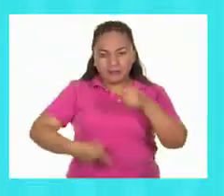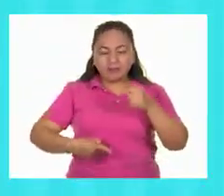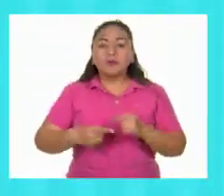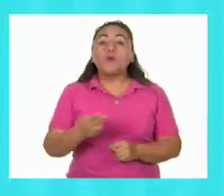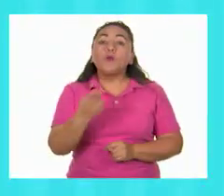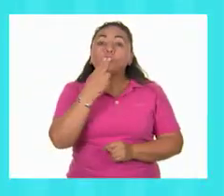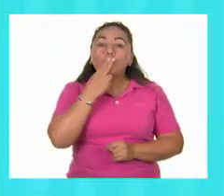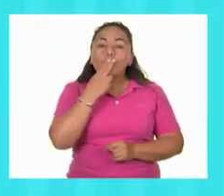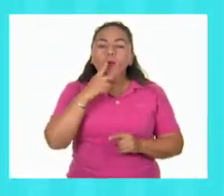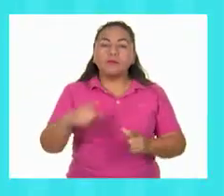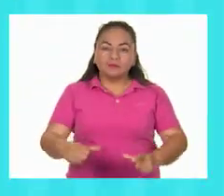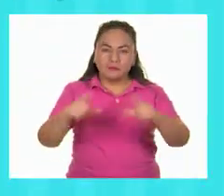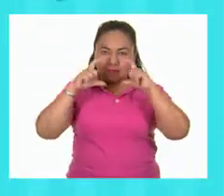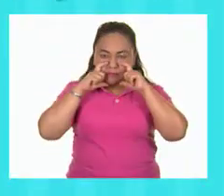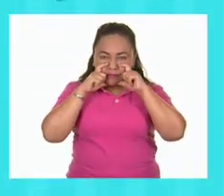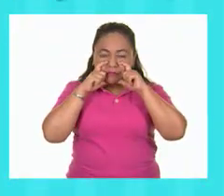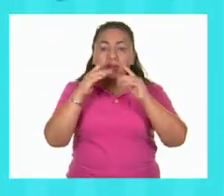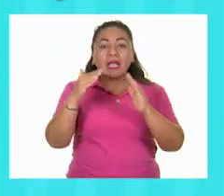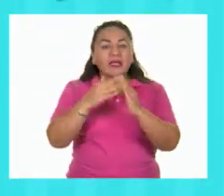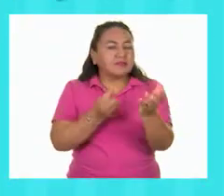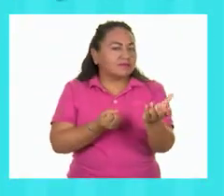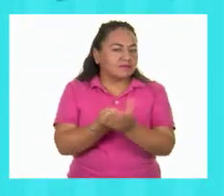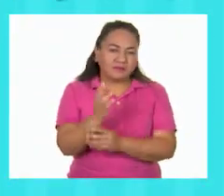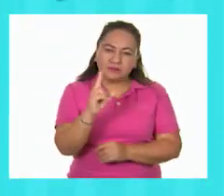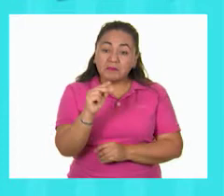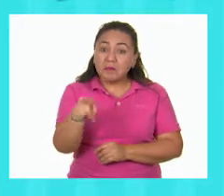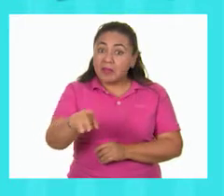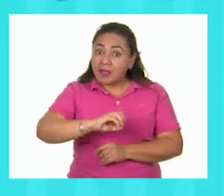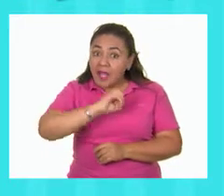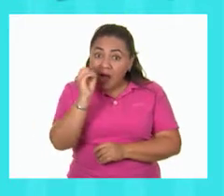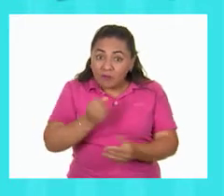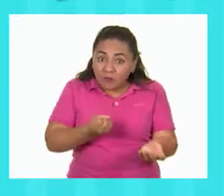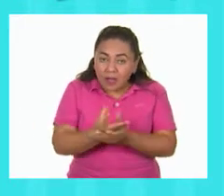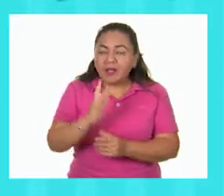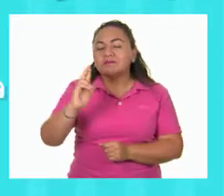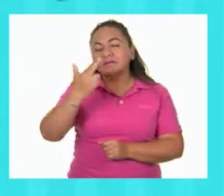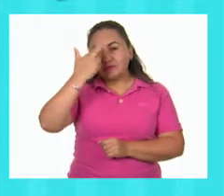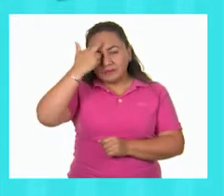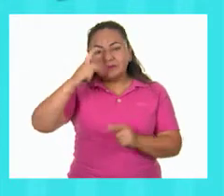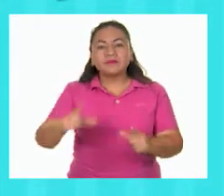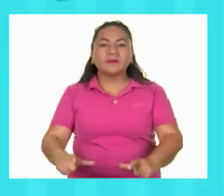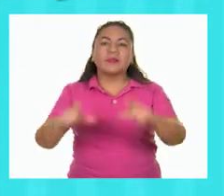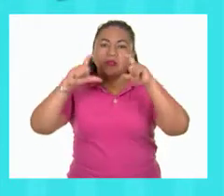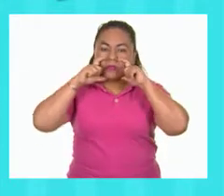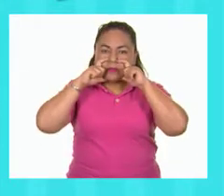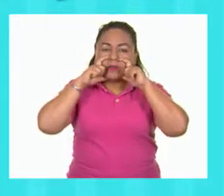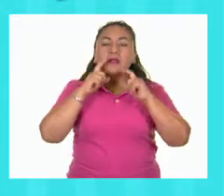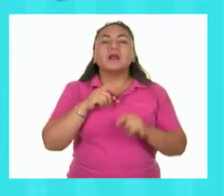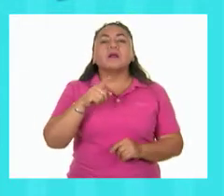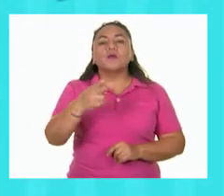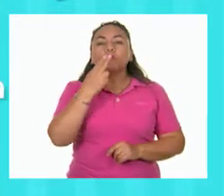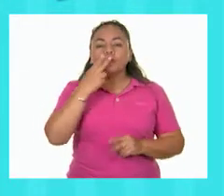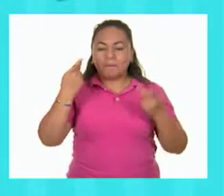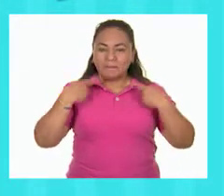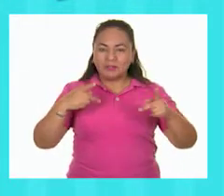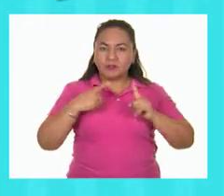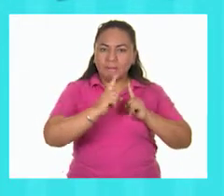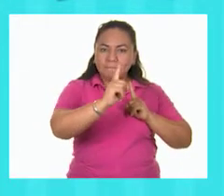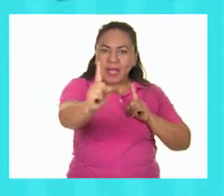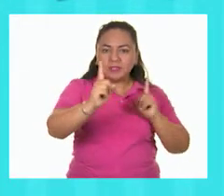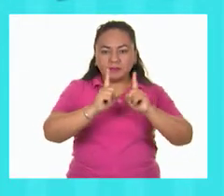Utiliza cubrebocas. No salgas de casa. Si tienes que hacerlo, recuerda que es obligatorio utilizarlo. Mantén una distancia mínima